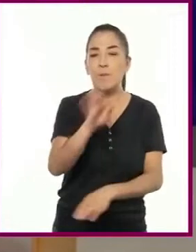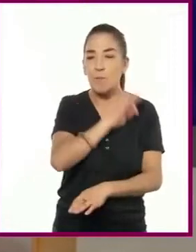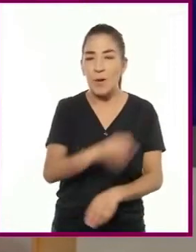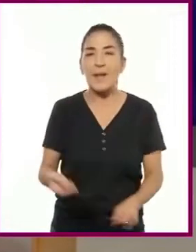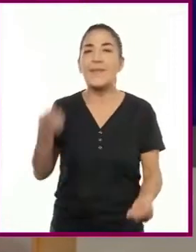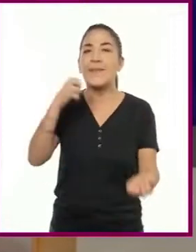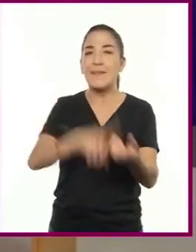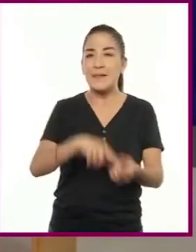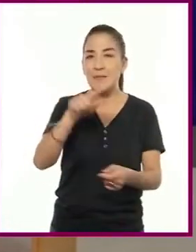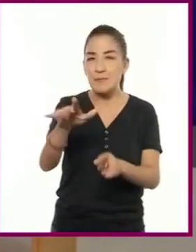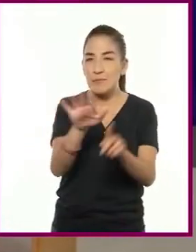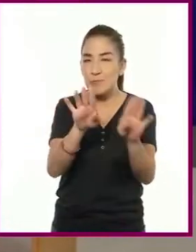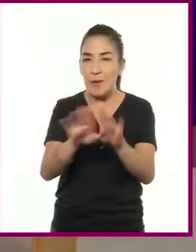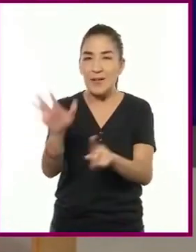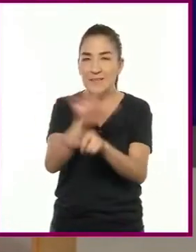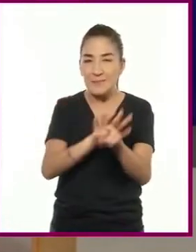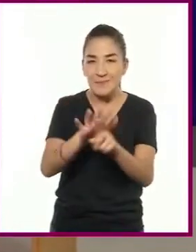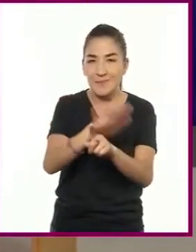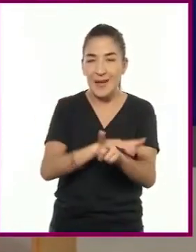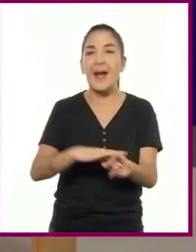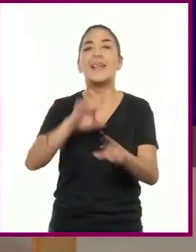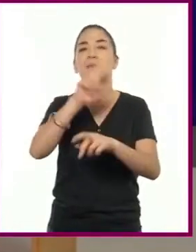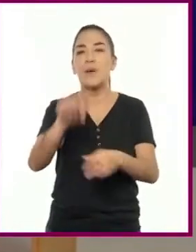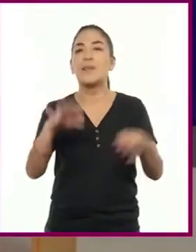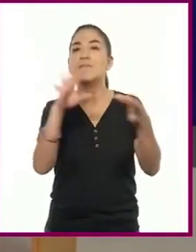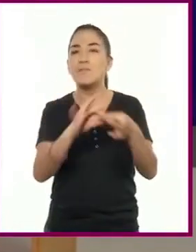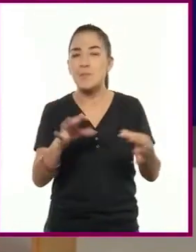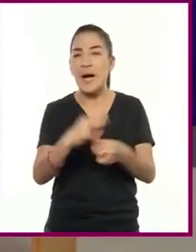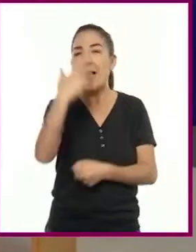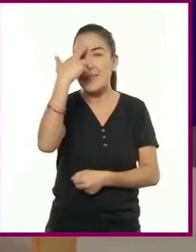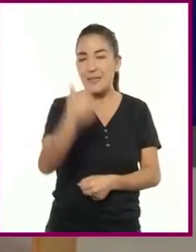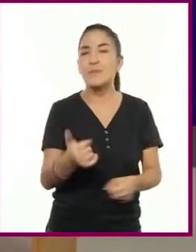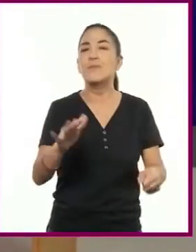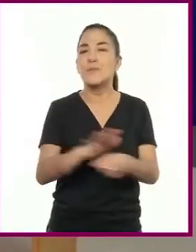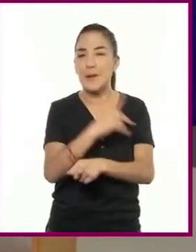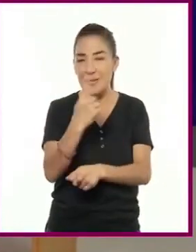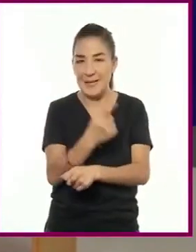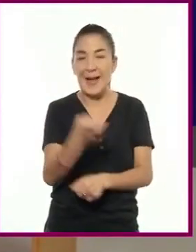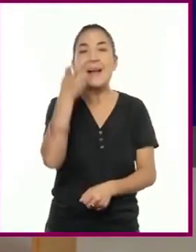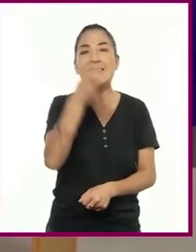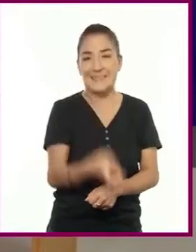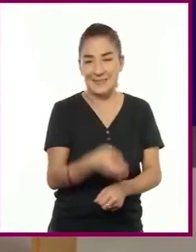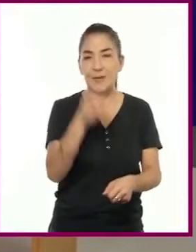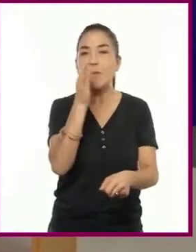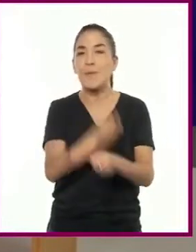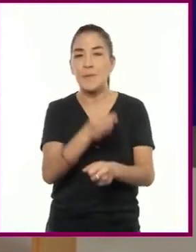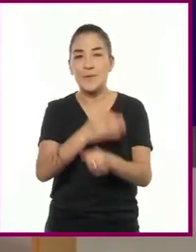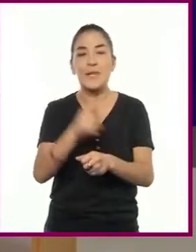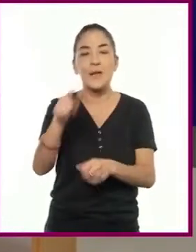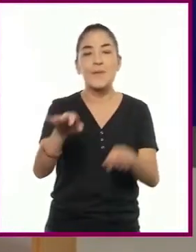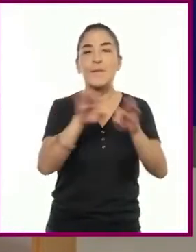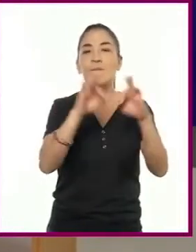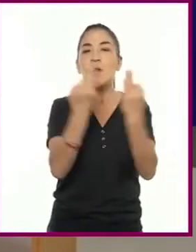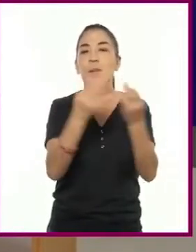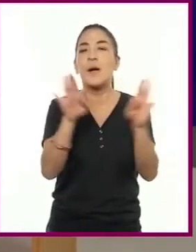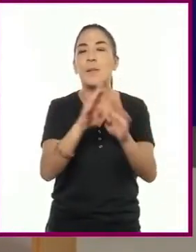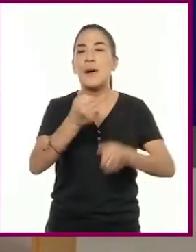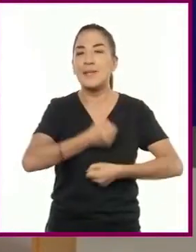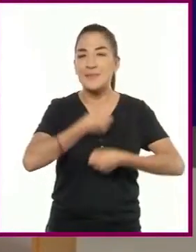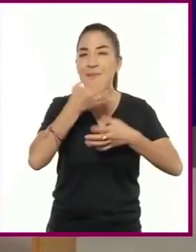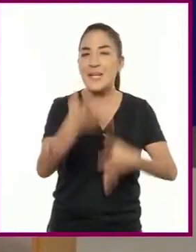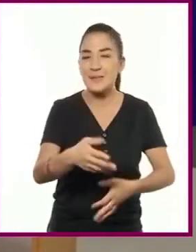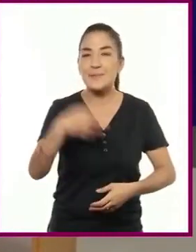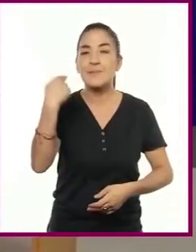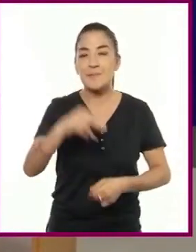para lograrlo explica sus razones? Bien, de eso se trata la forma de expresión